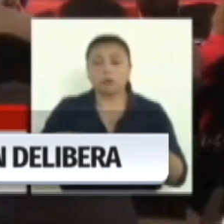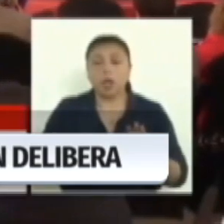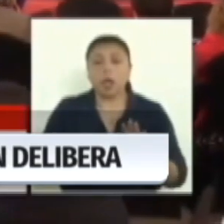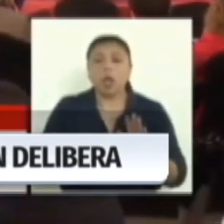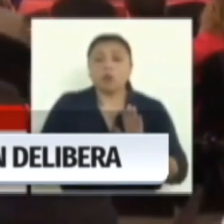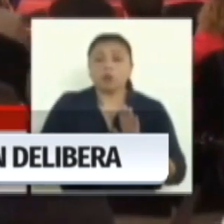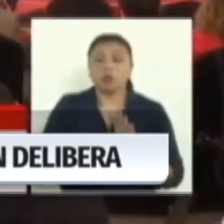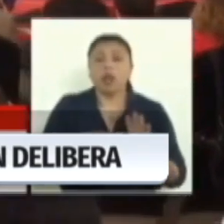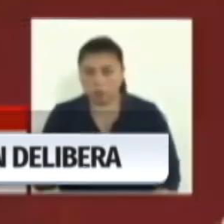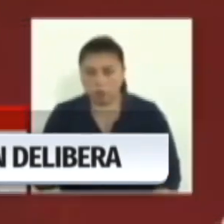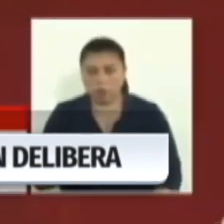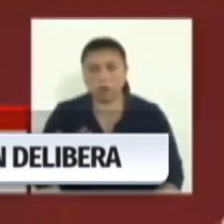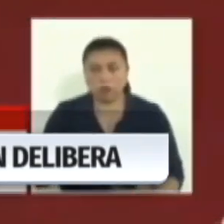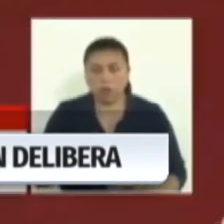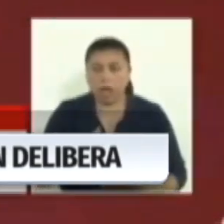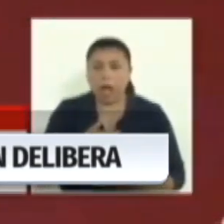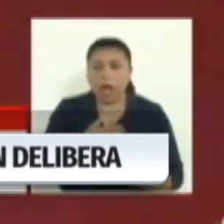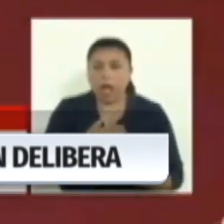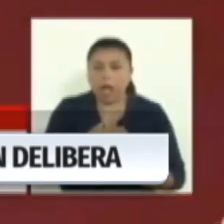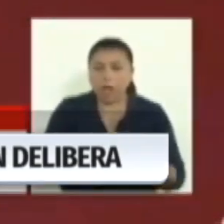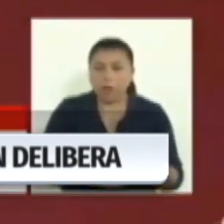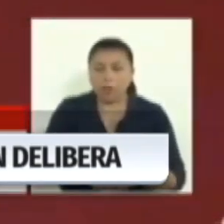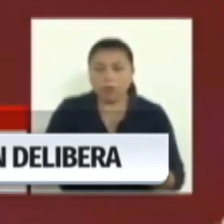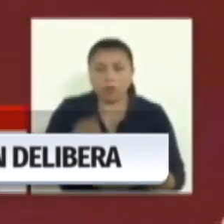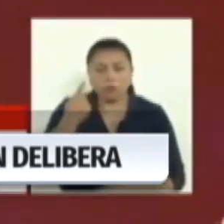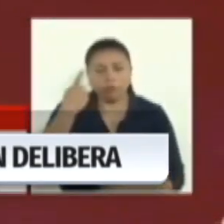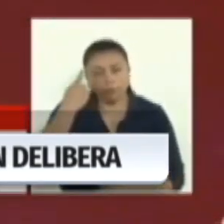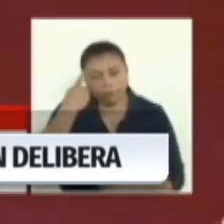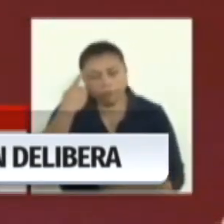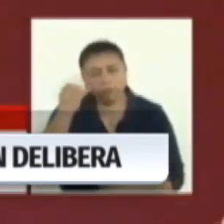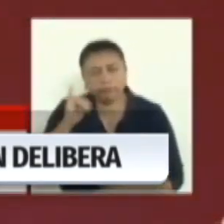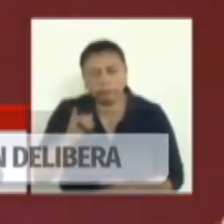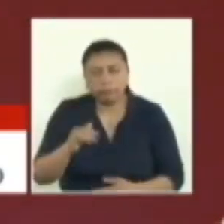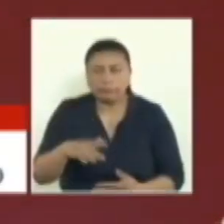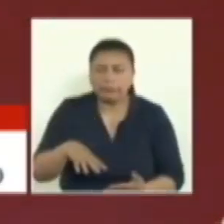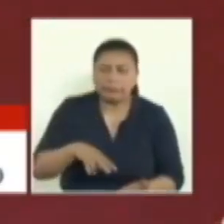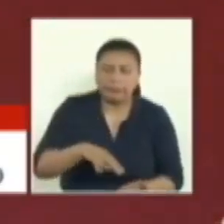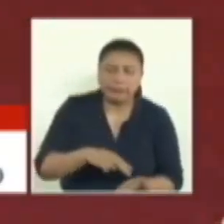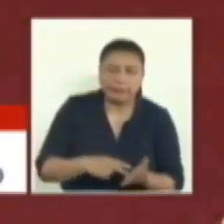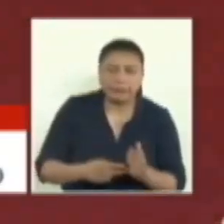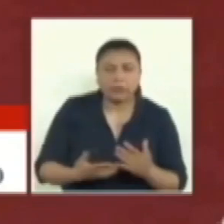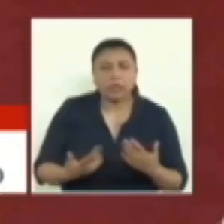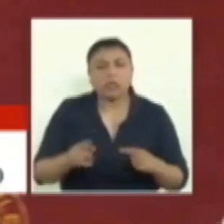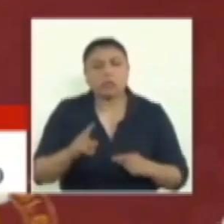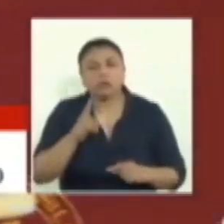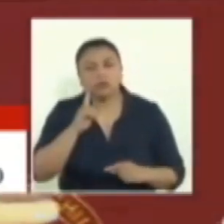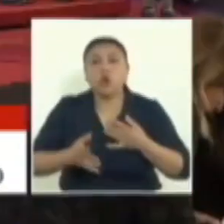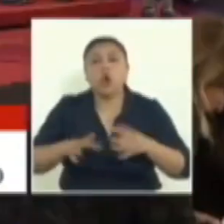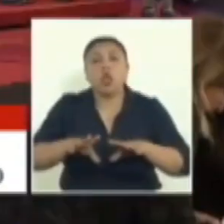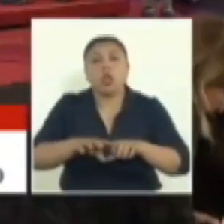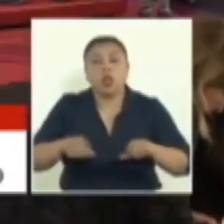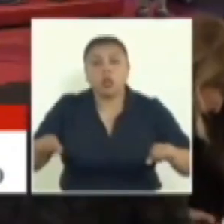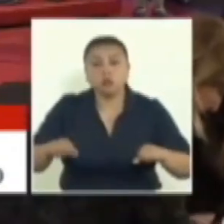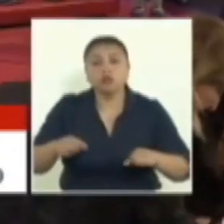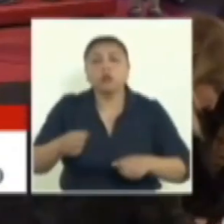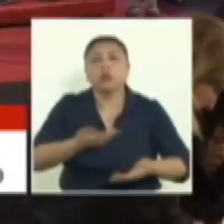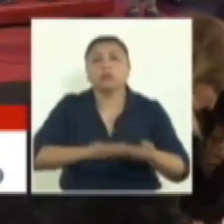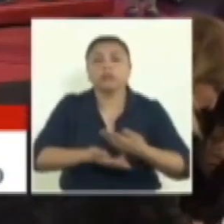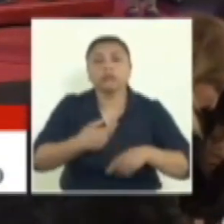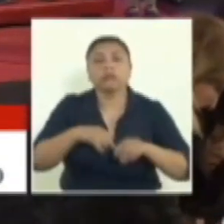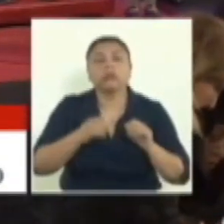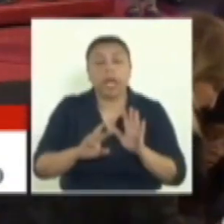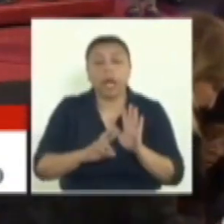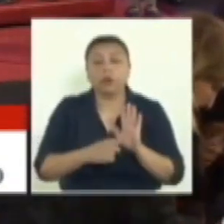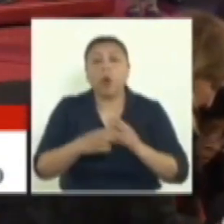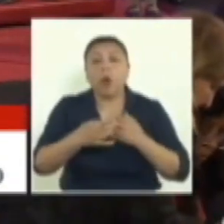Honor del Congreso Nacional explayaron con toda seguridad una iniciativa de ley. Pretendemos modificar